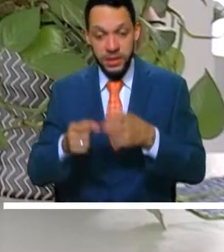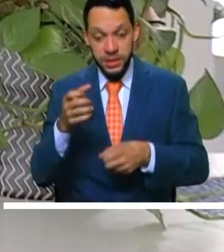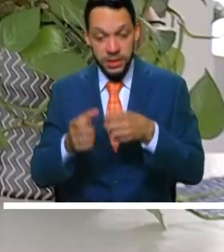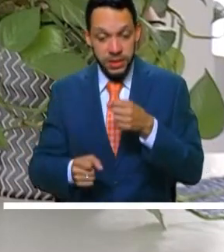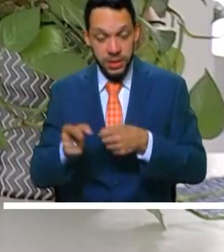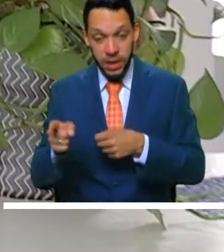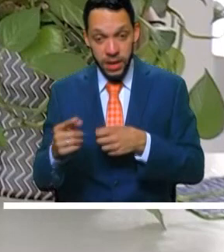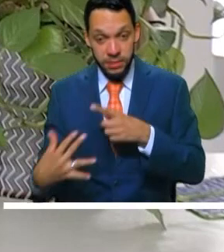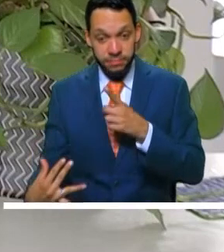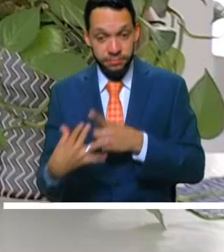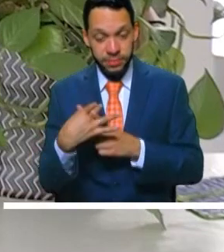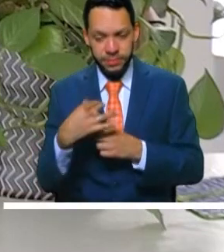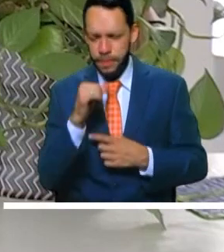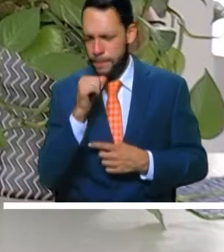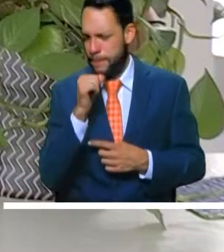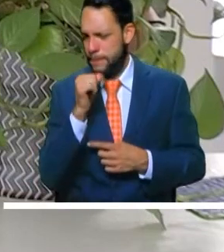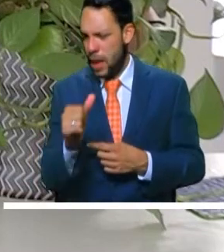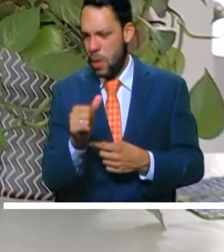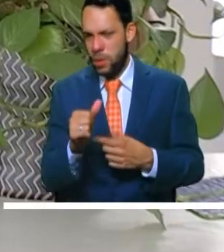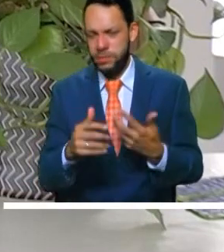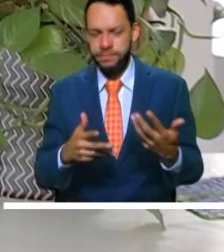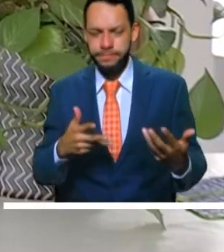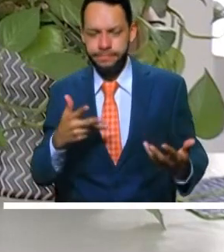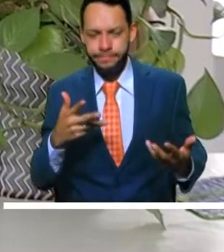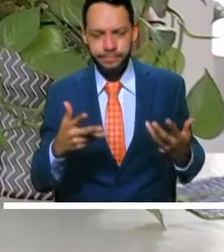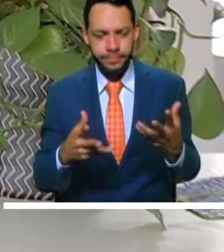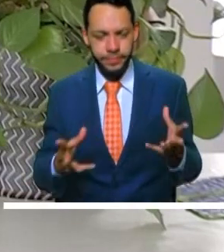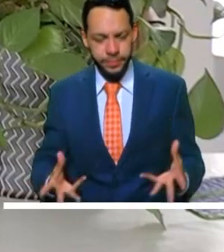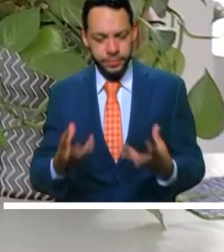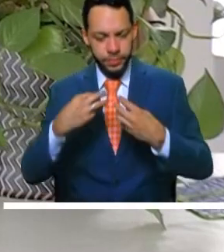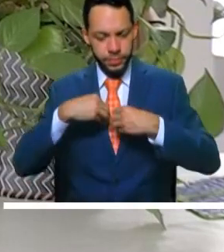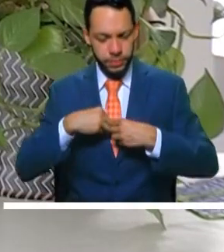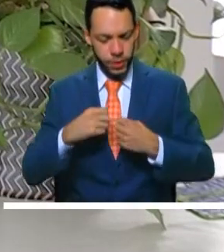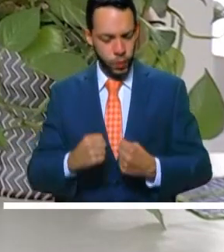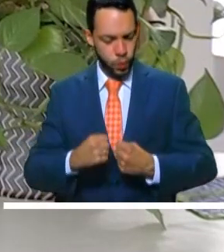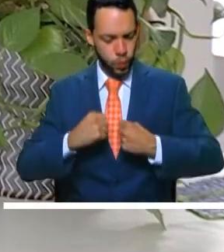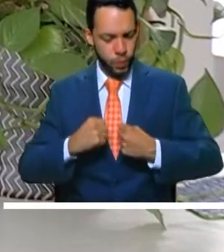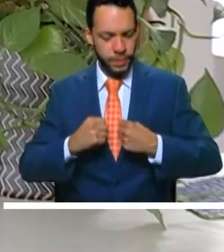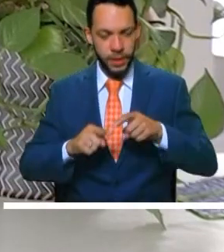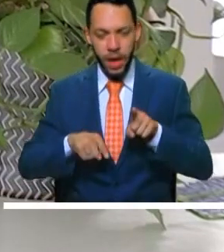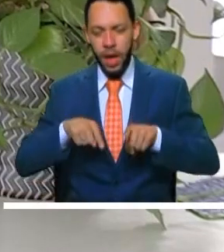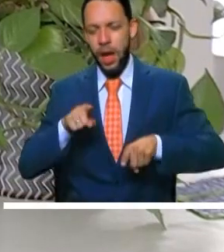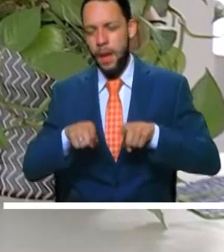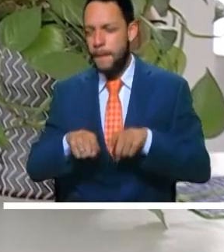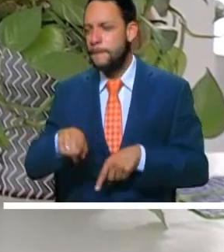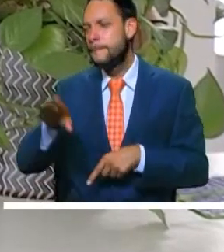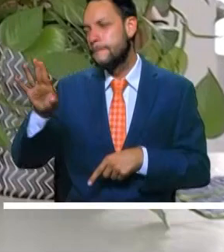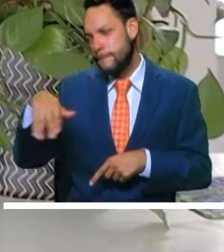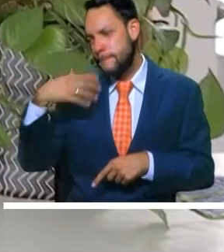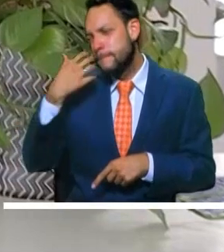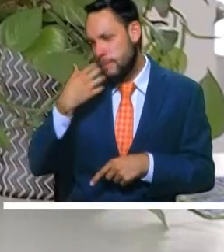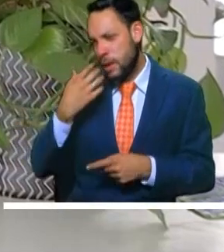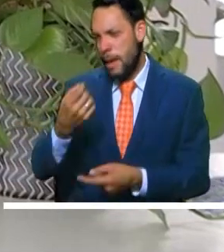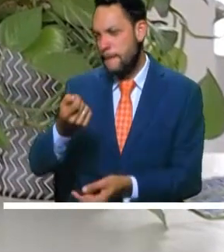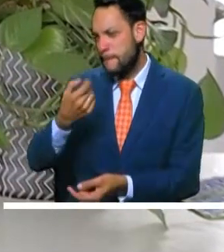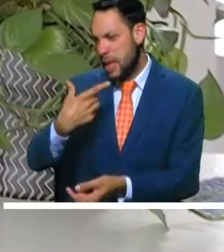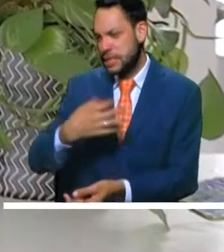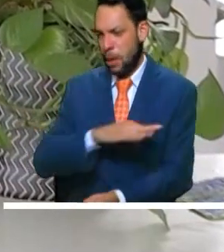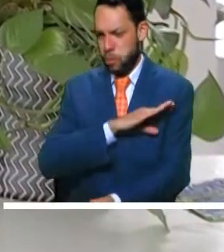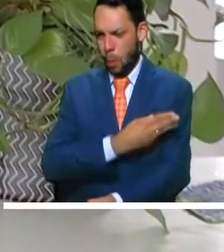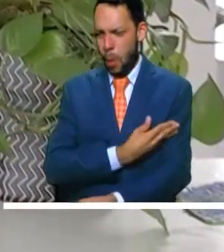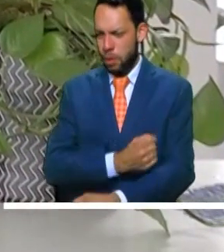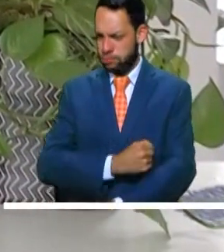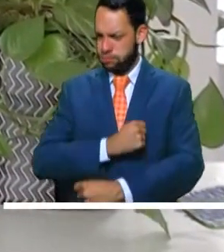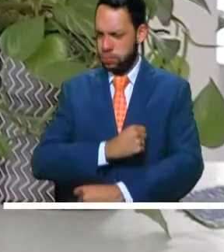El valor nutricional que esto le puede dar, porque muchos de ustedes siguen yendo a las droguerías, me venden unas vitaminas